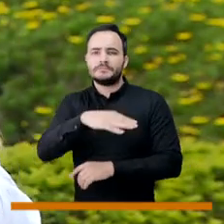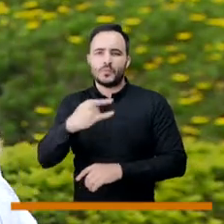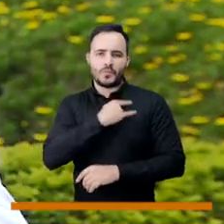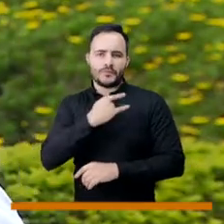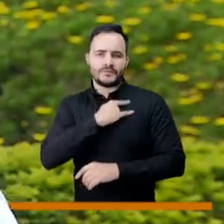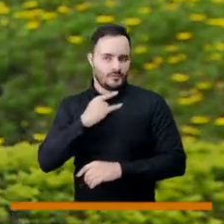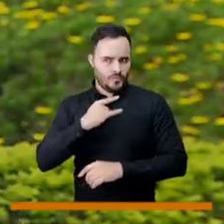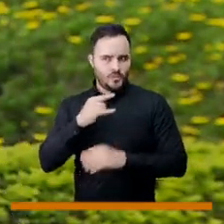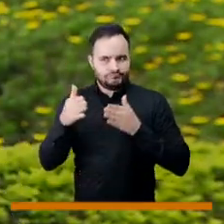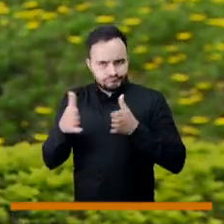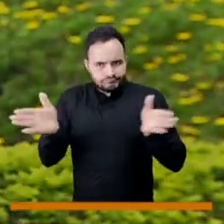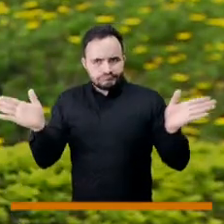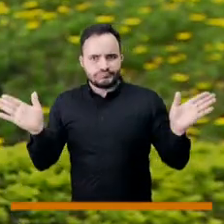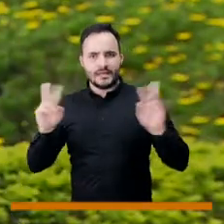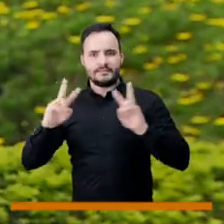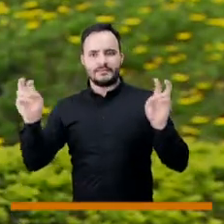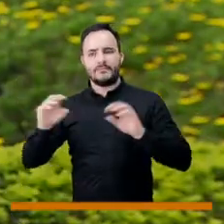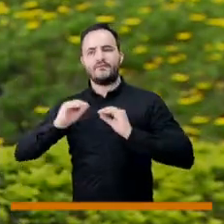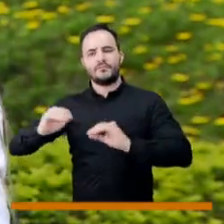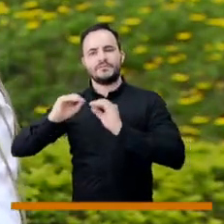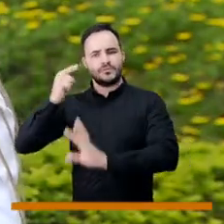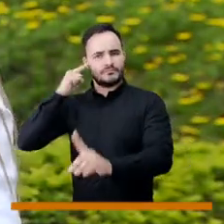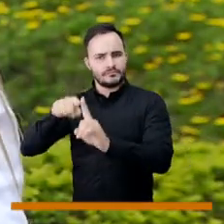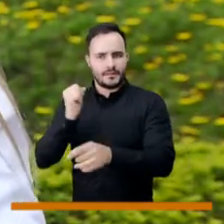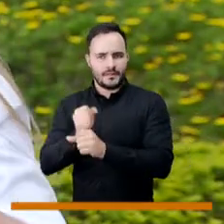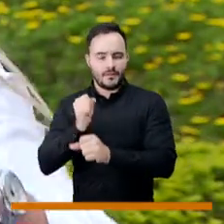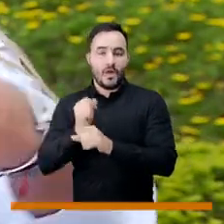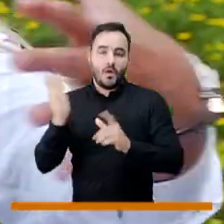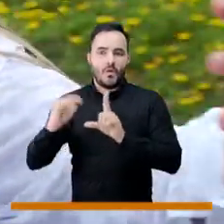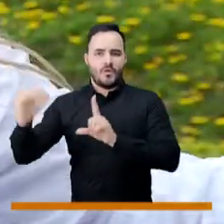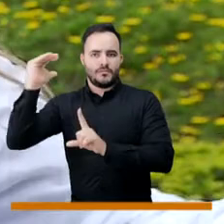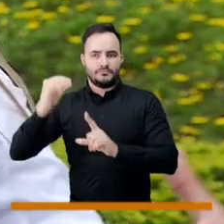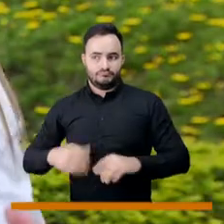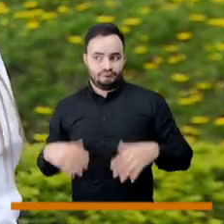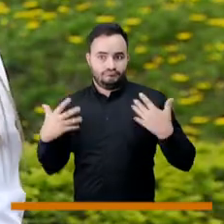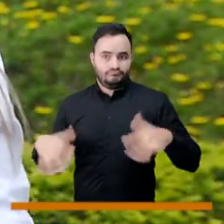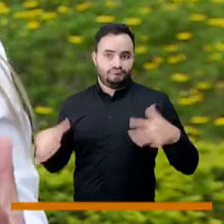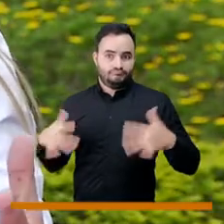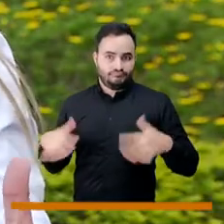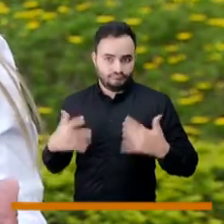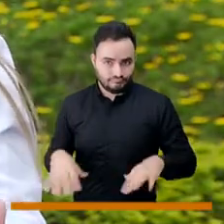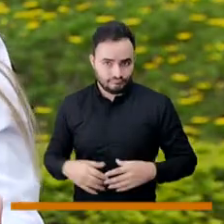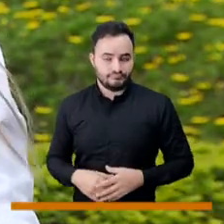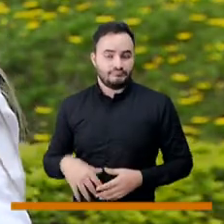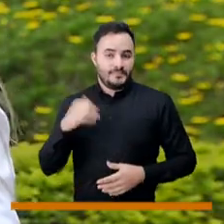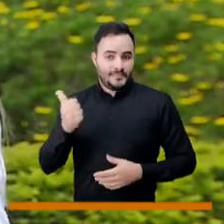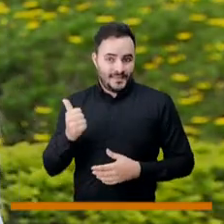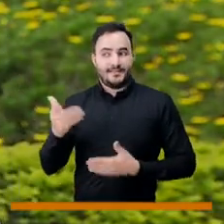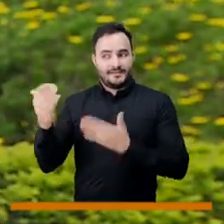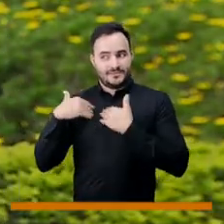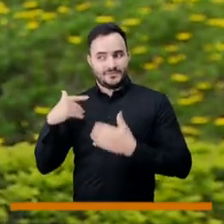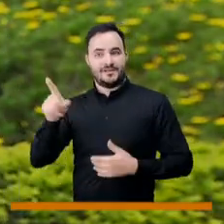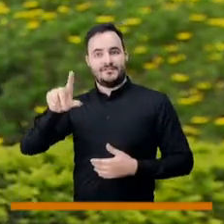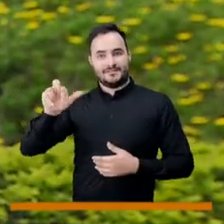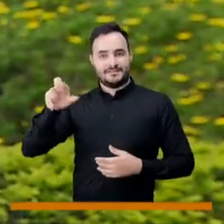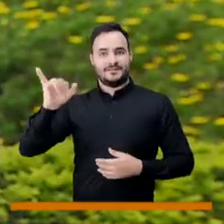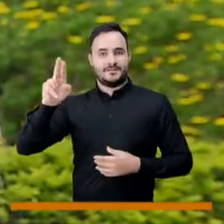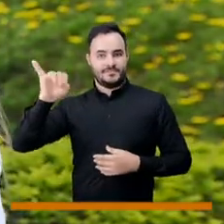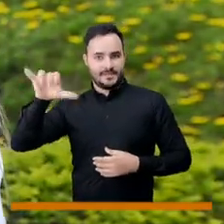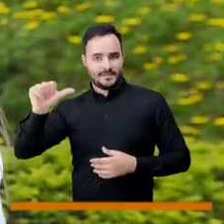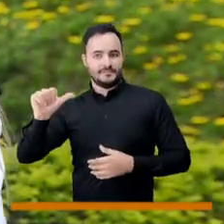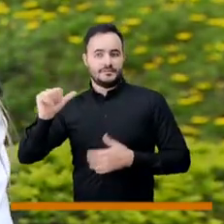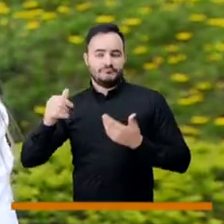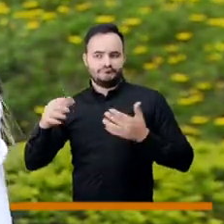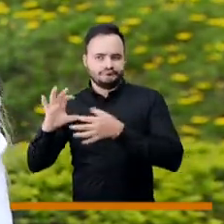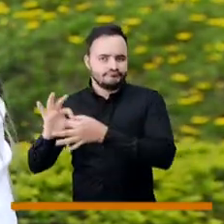superior y post secundaria es decir incluimos ahí toda la educación para el trabajo y el desarrollo humano que son